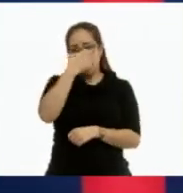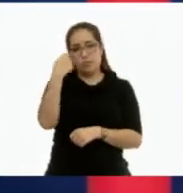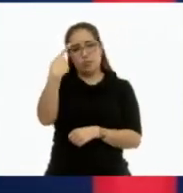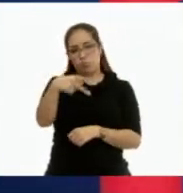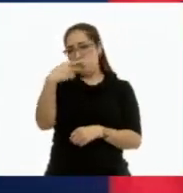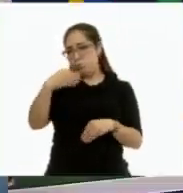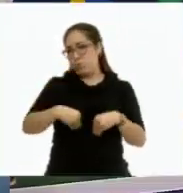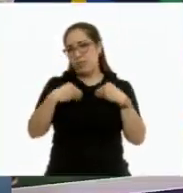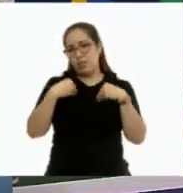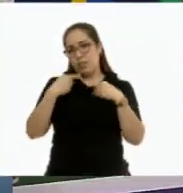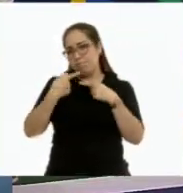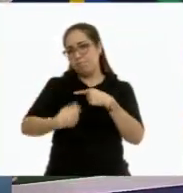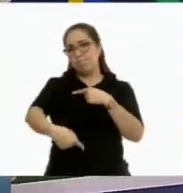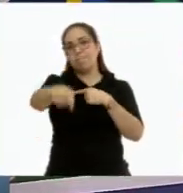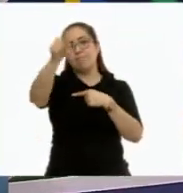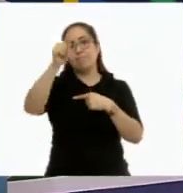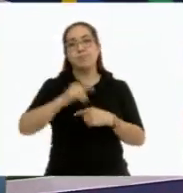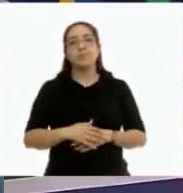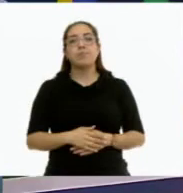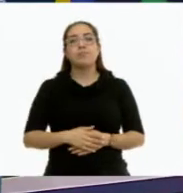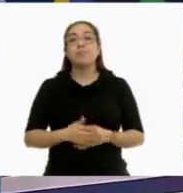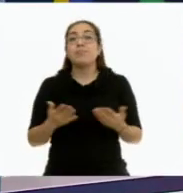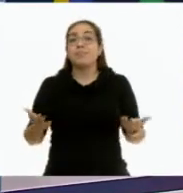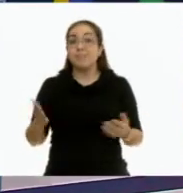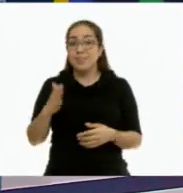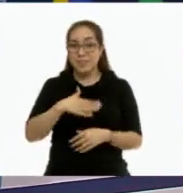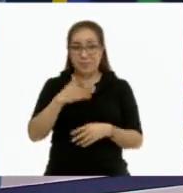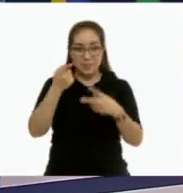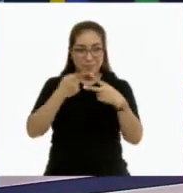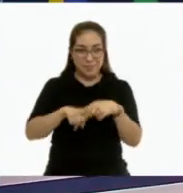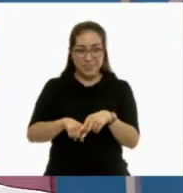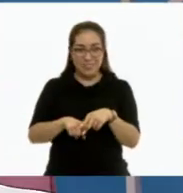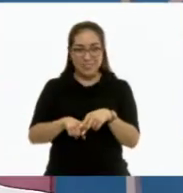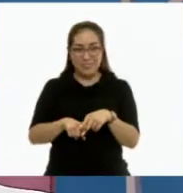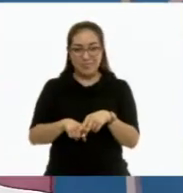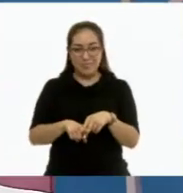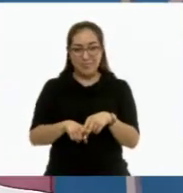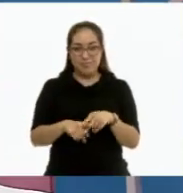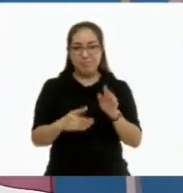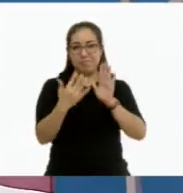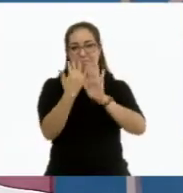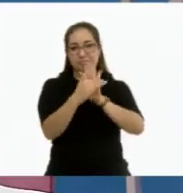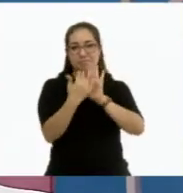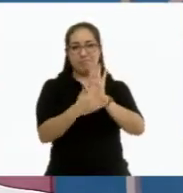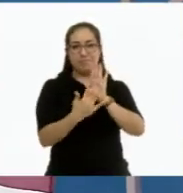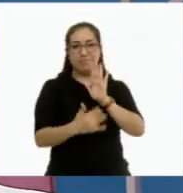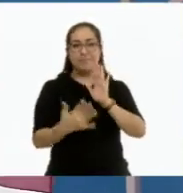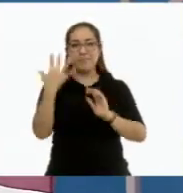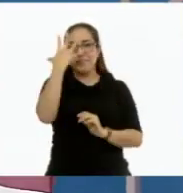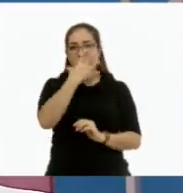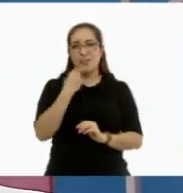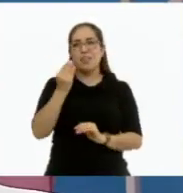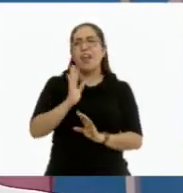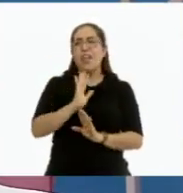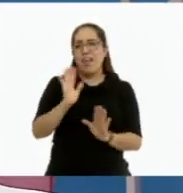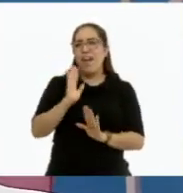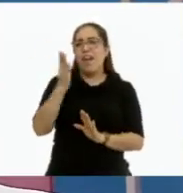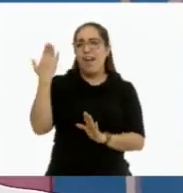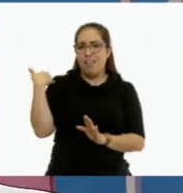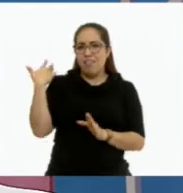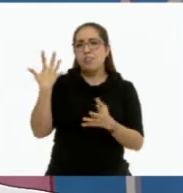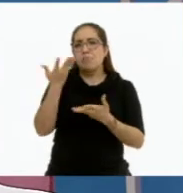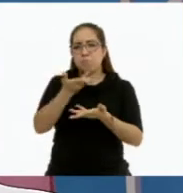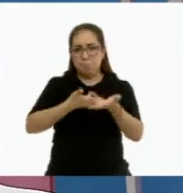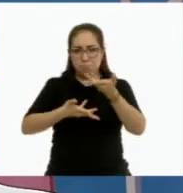vida. Pues vamos a comenzar con un texto muy bonito que hemos estado compartiendo con